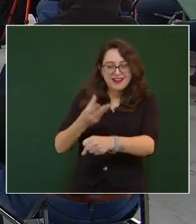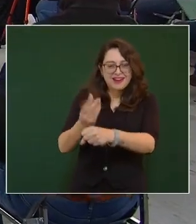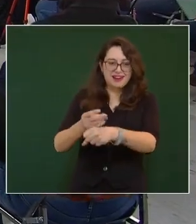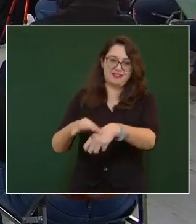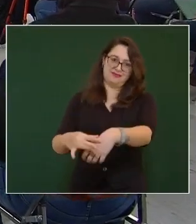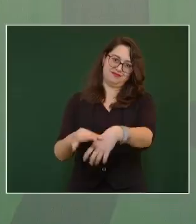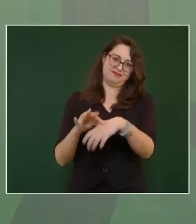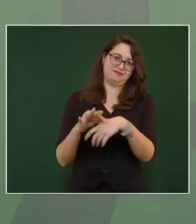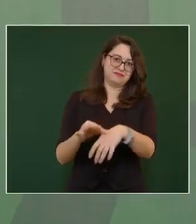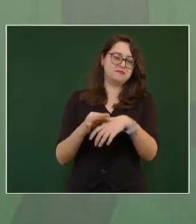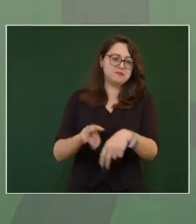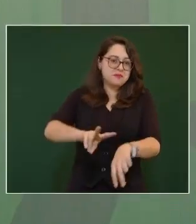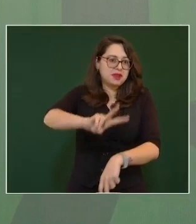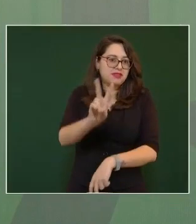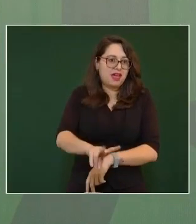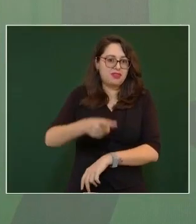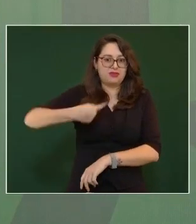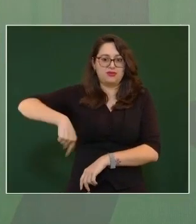porque